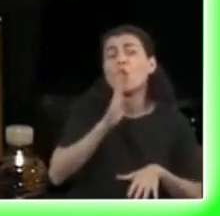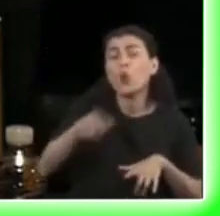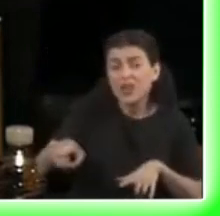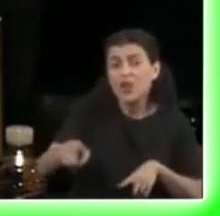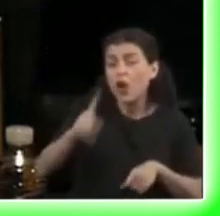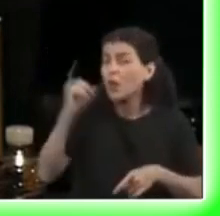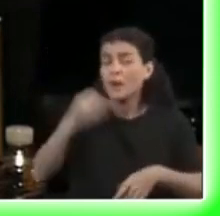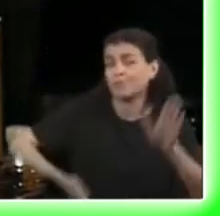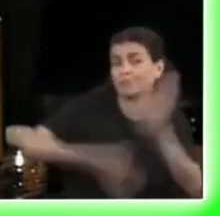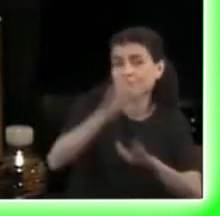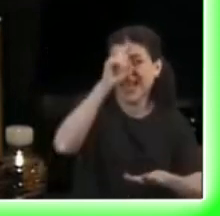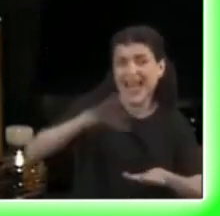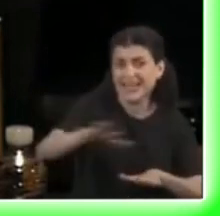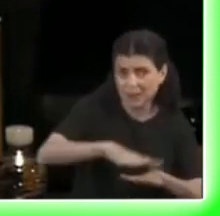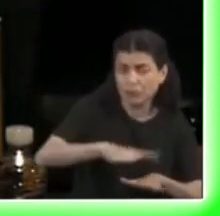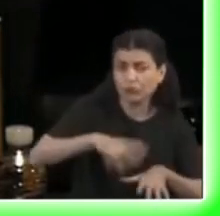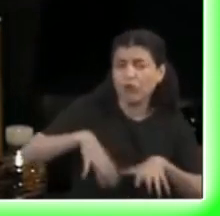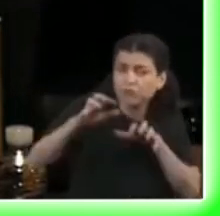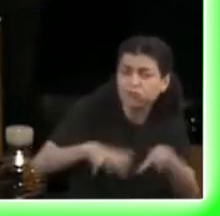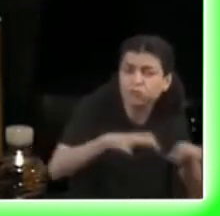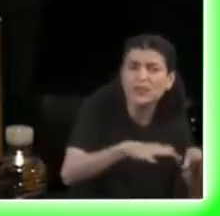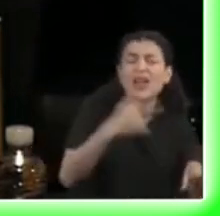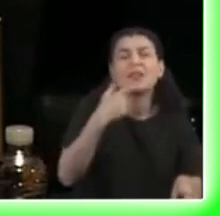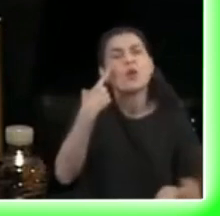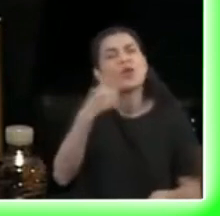y que tiene que ver con que el pescado gratis,